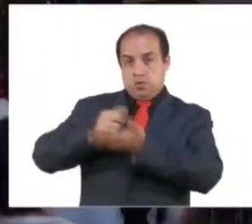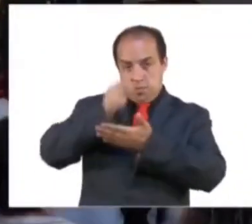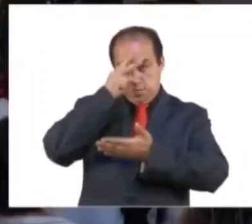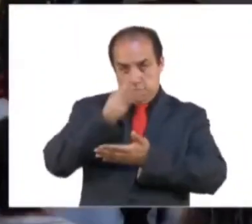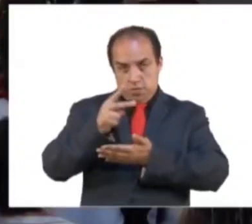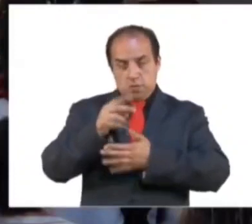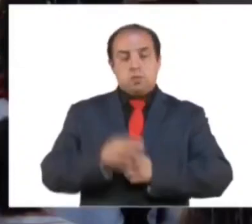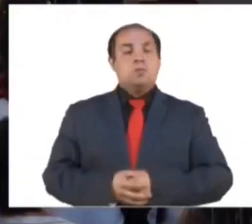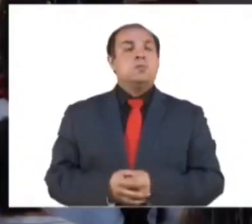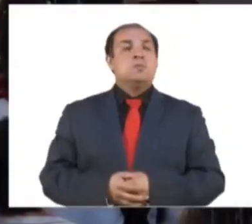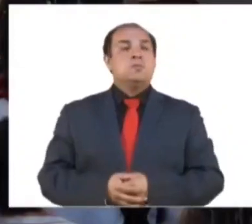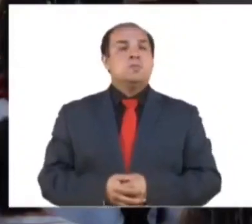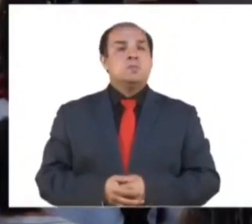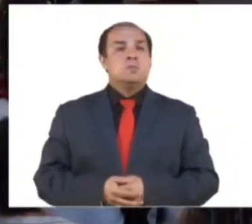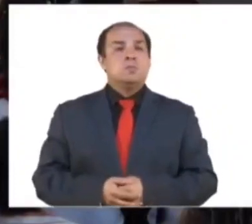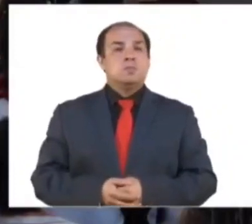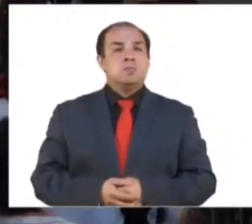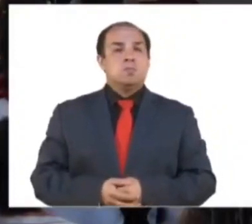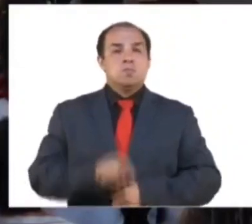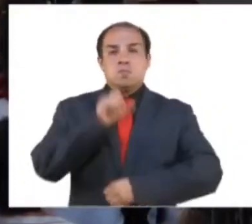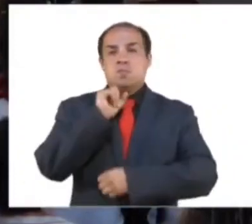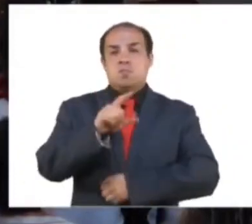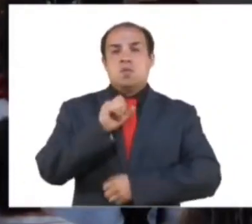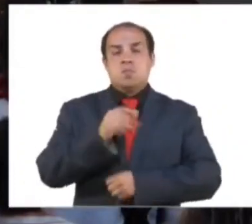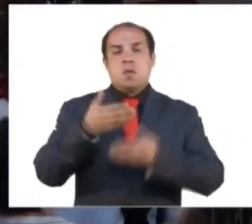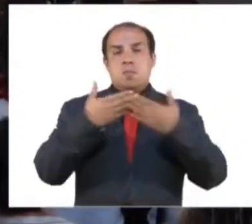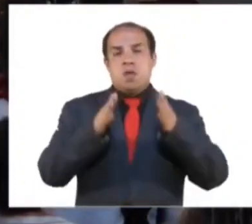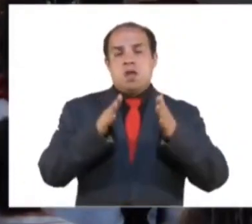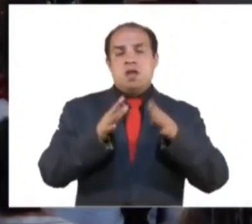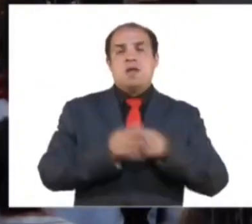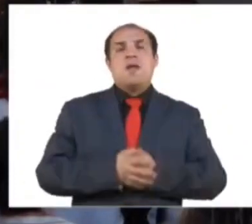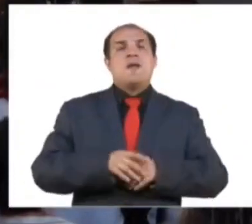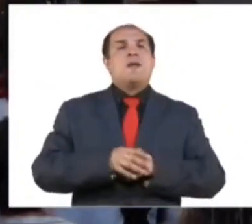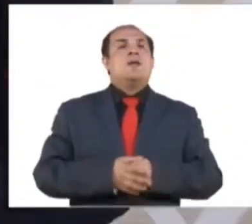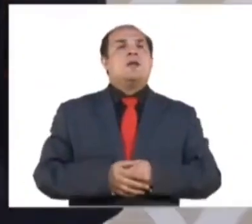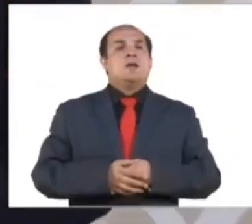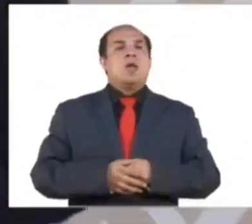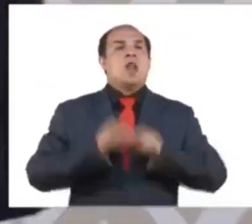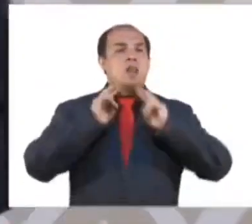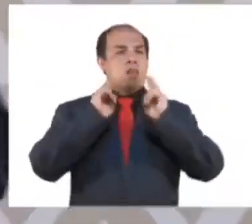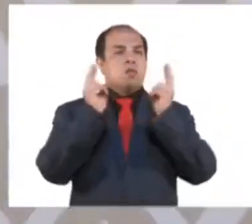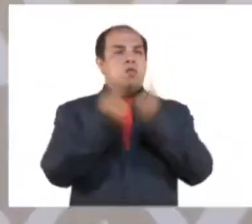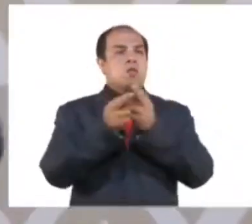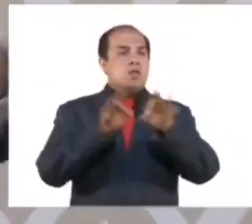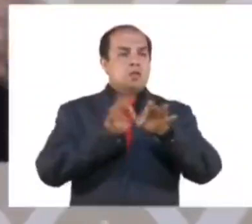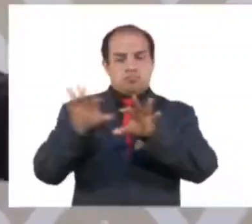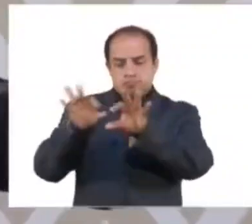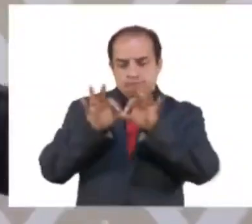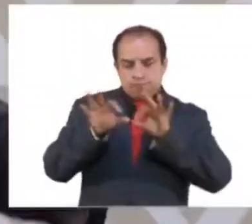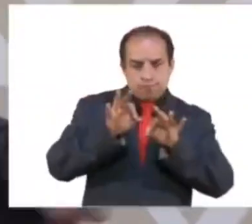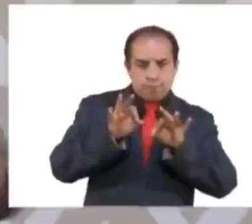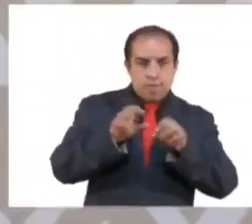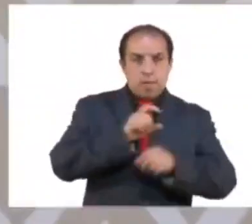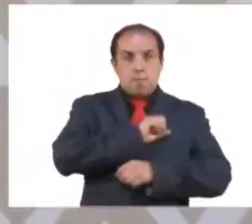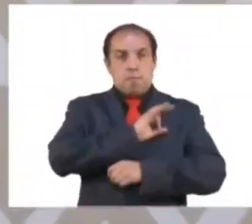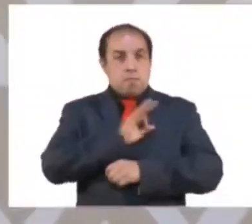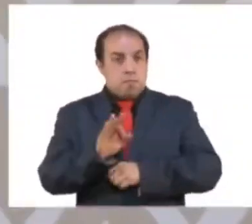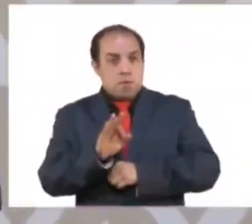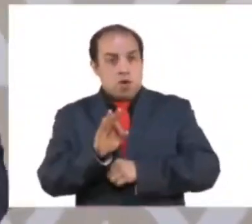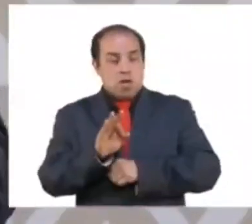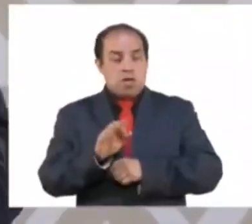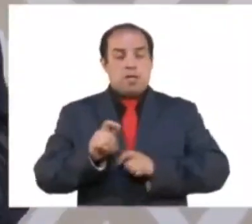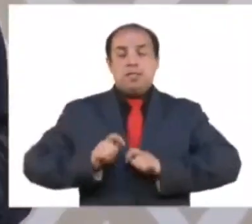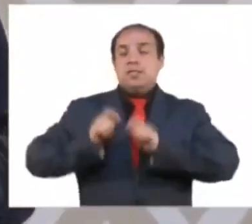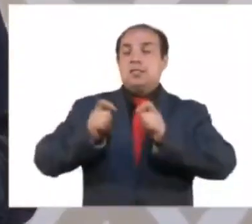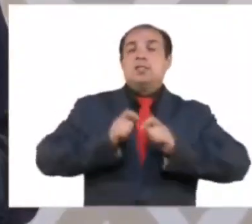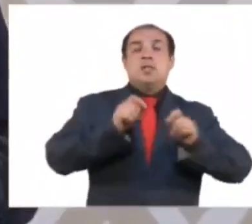Ciudad de México, hemos emprendido también ferias del empleo que son capaces de captar y dar empleo a las